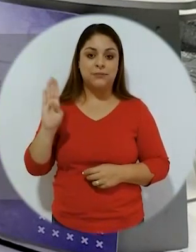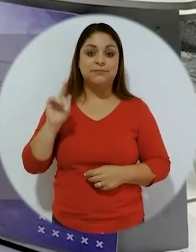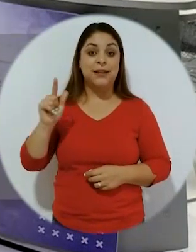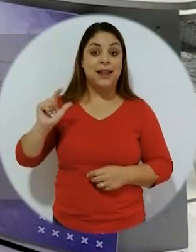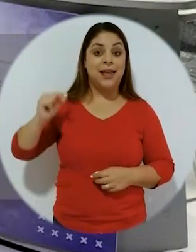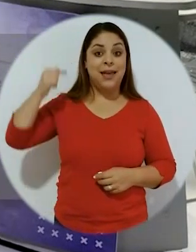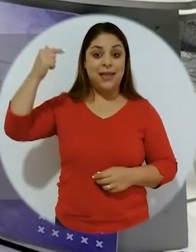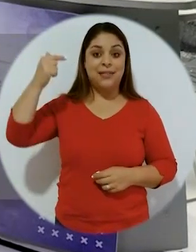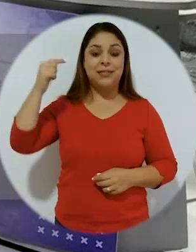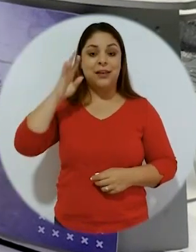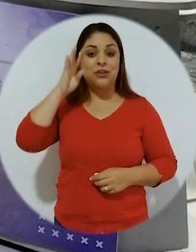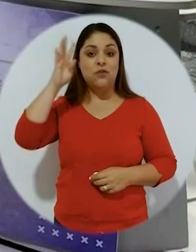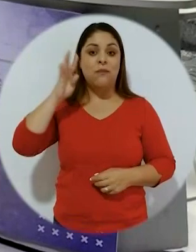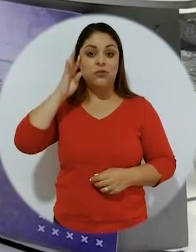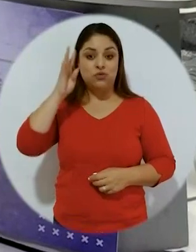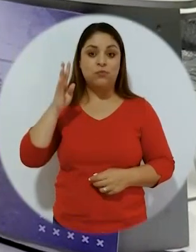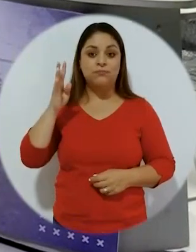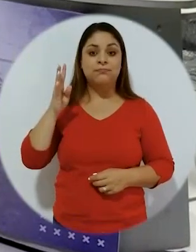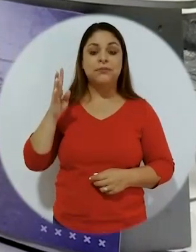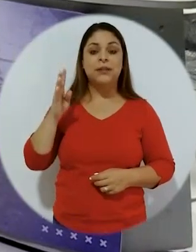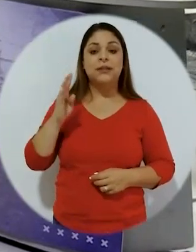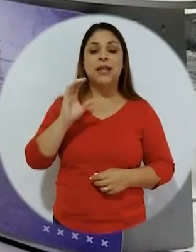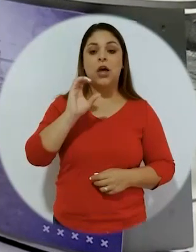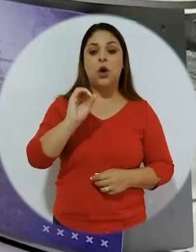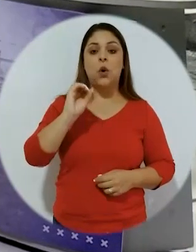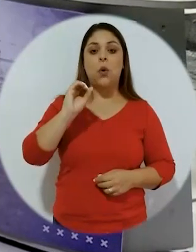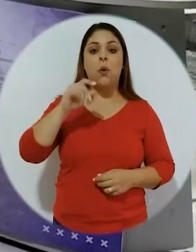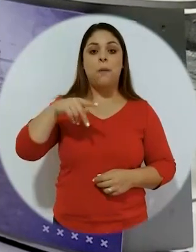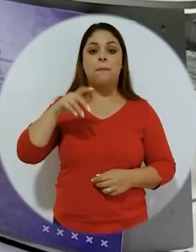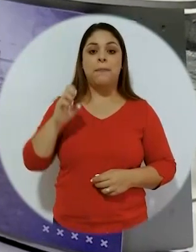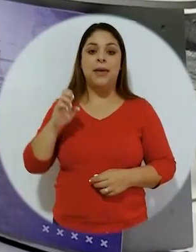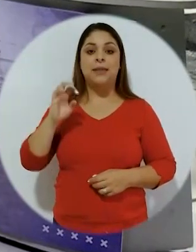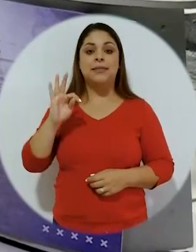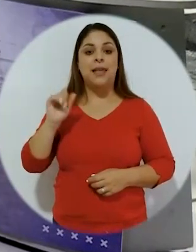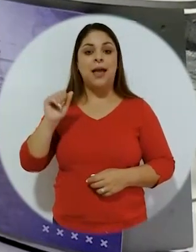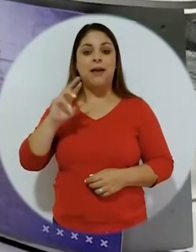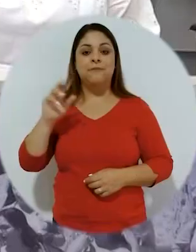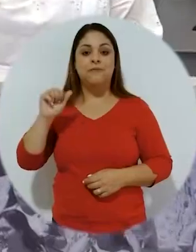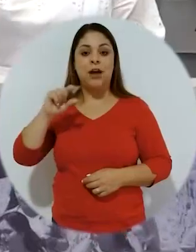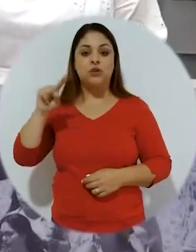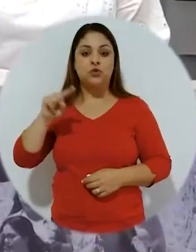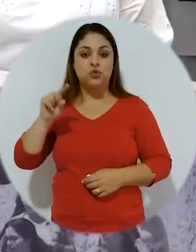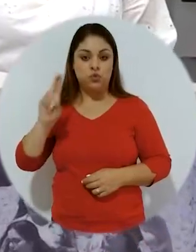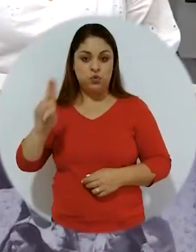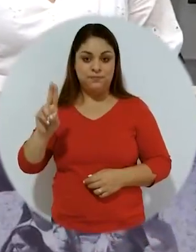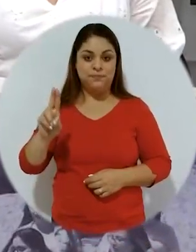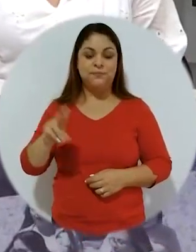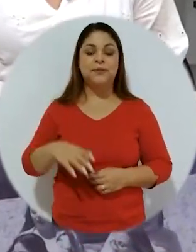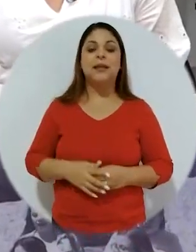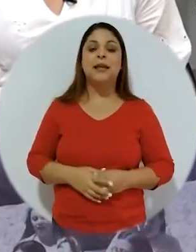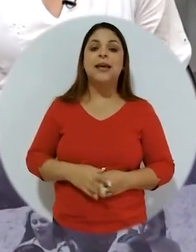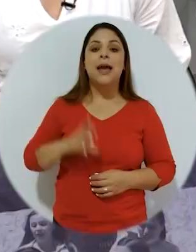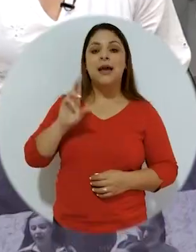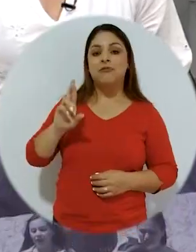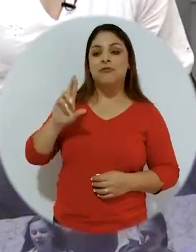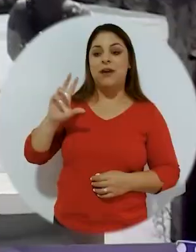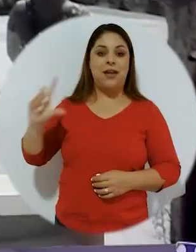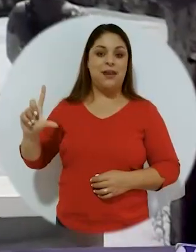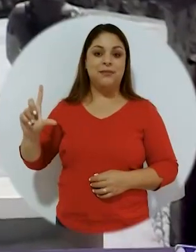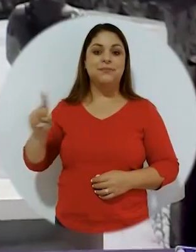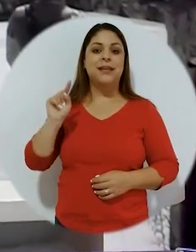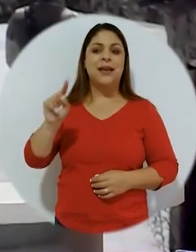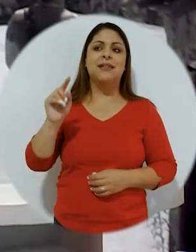de innovación y sostenibilidad de Cope Tarrazú, RL. Él nos comentó cómo las bondades del país para